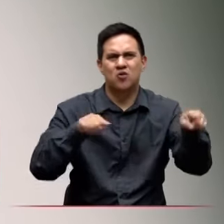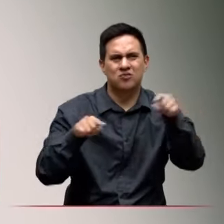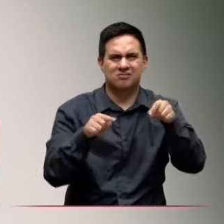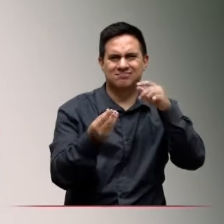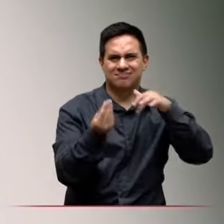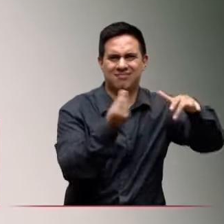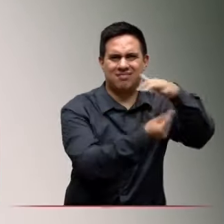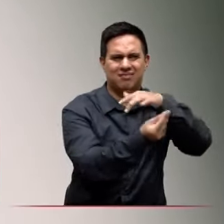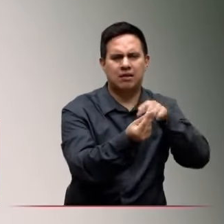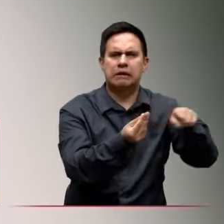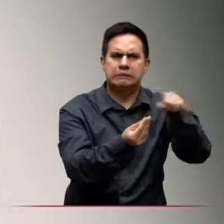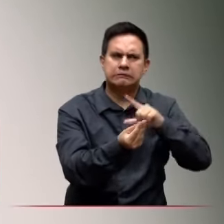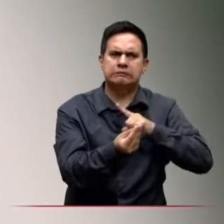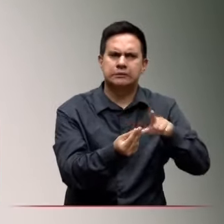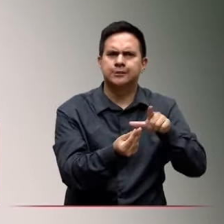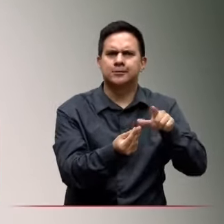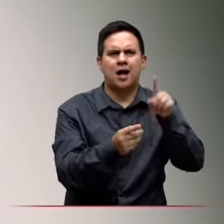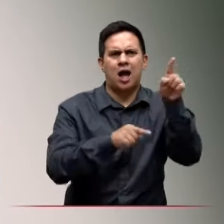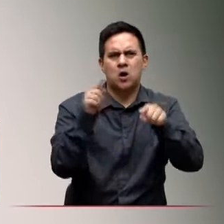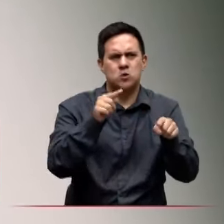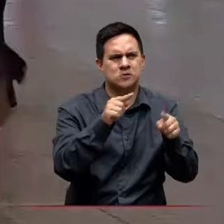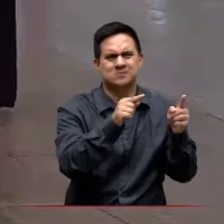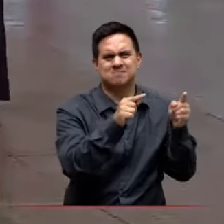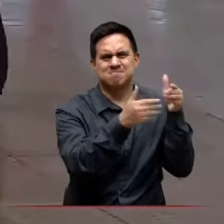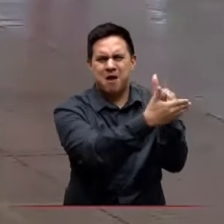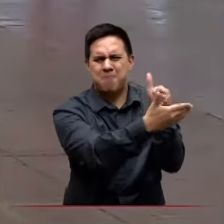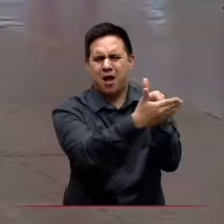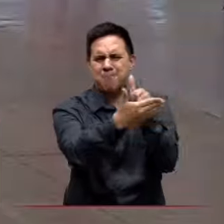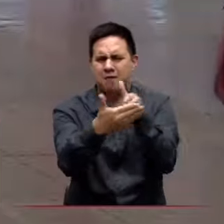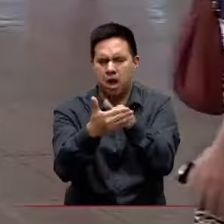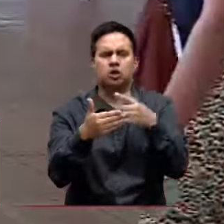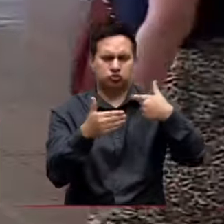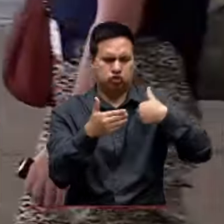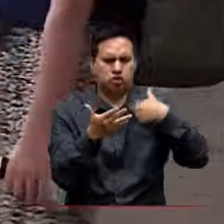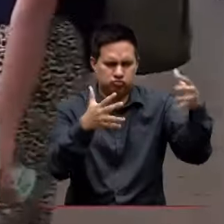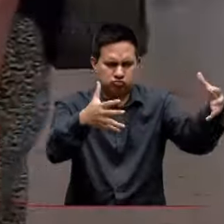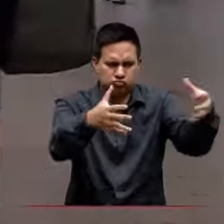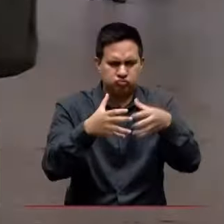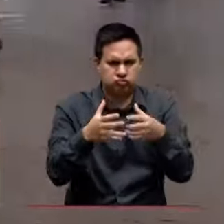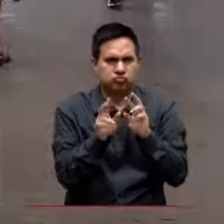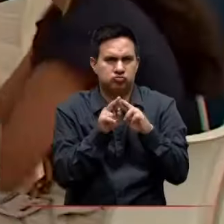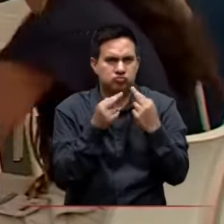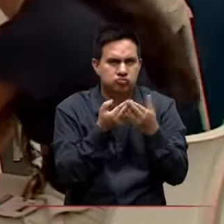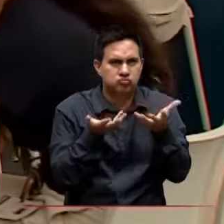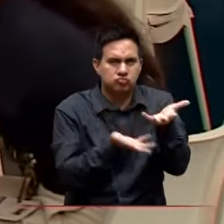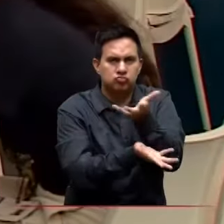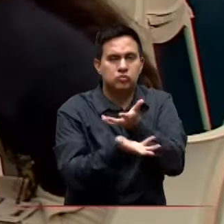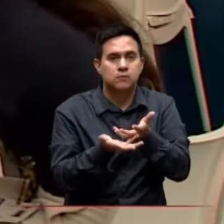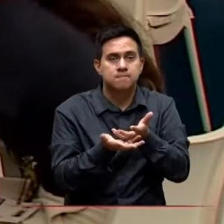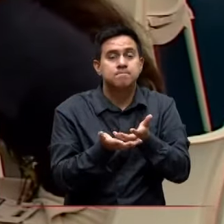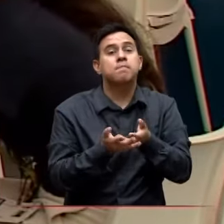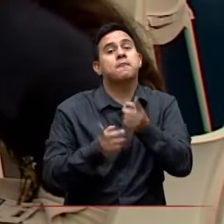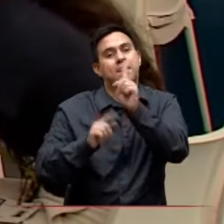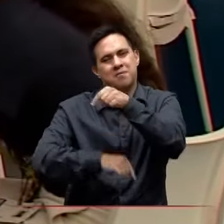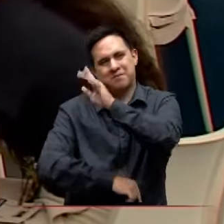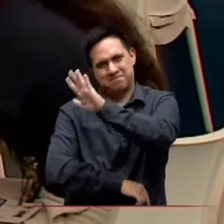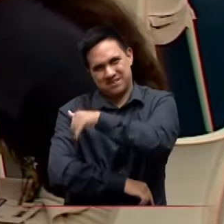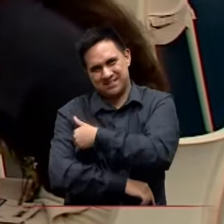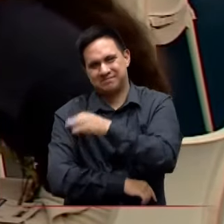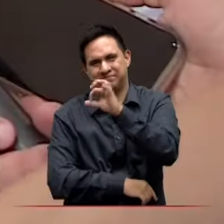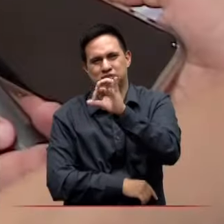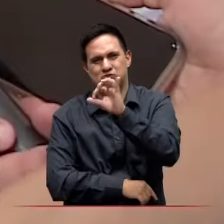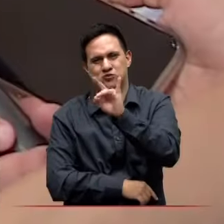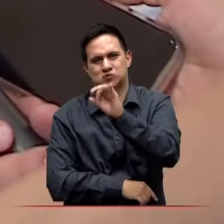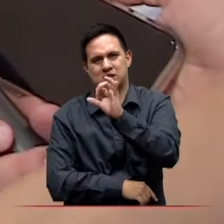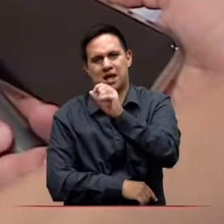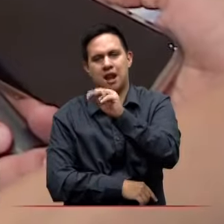por ejercer esta bella misión. Te estaré acompañando a la ministra Susana Muhammad